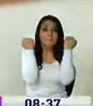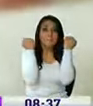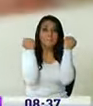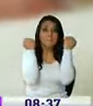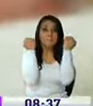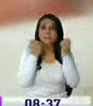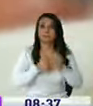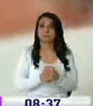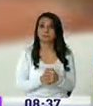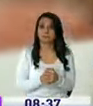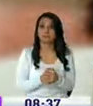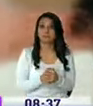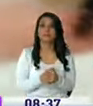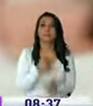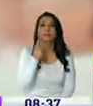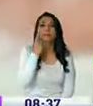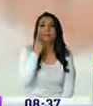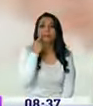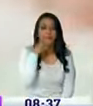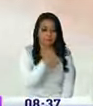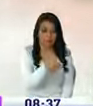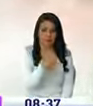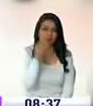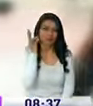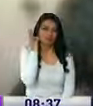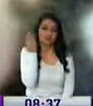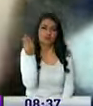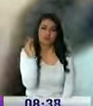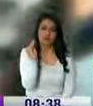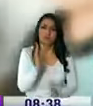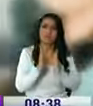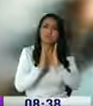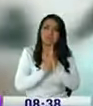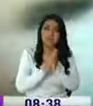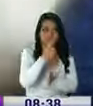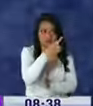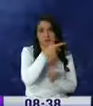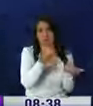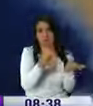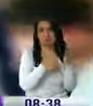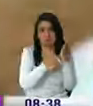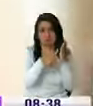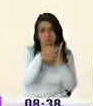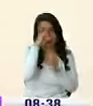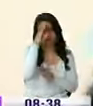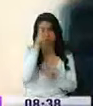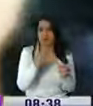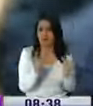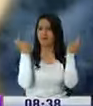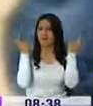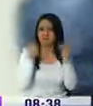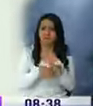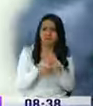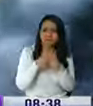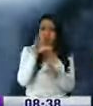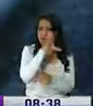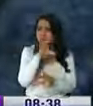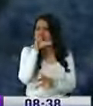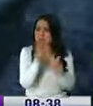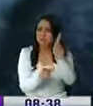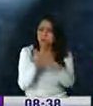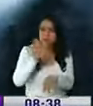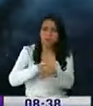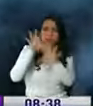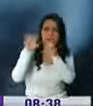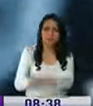Indignado, el padre de una de las víctimas exigía ante el Ministerio Público que se emprenda la inmediata búsqueda y captura